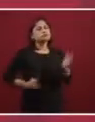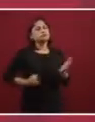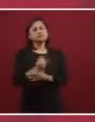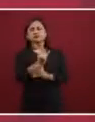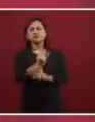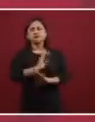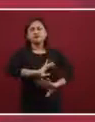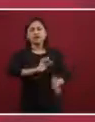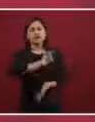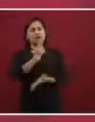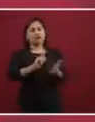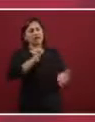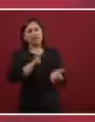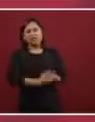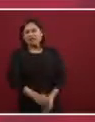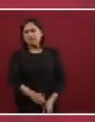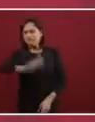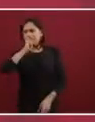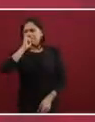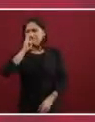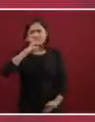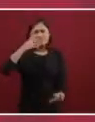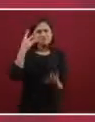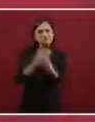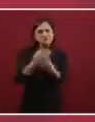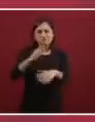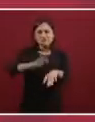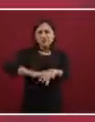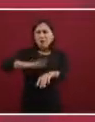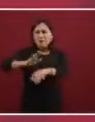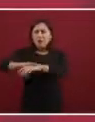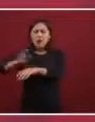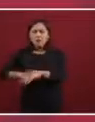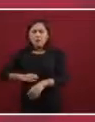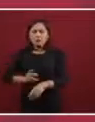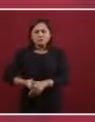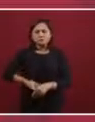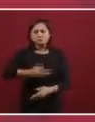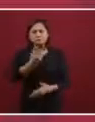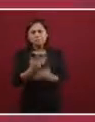con leyes más severas, con cárceles, con mano dura,